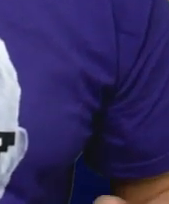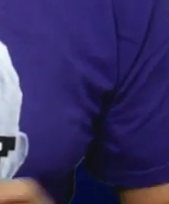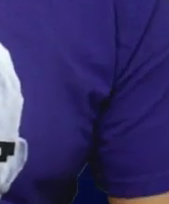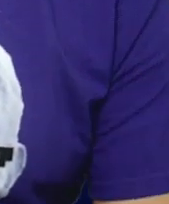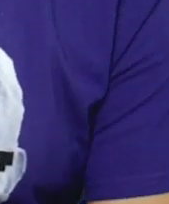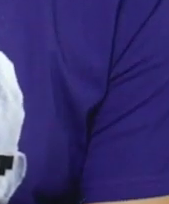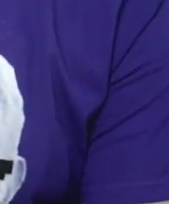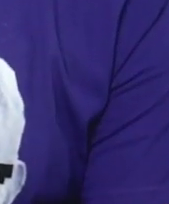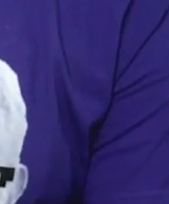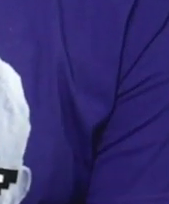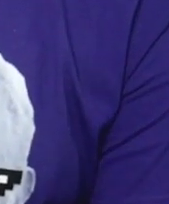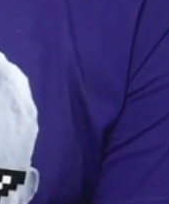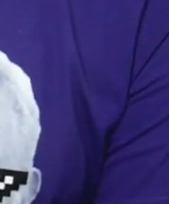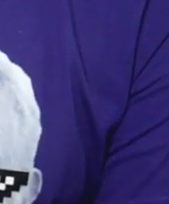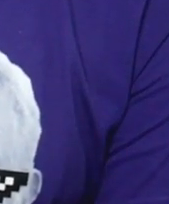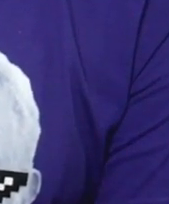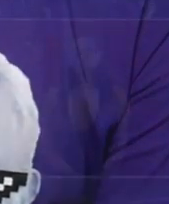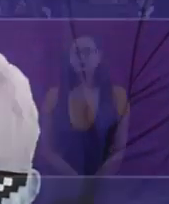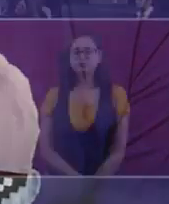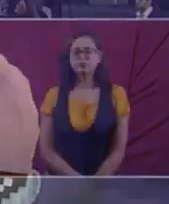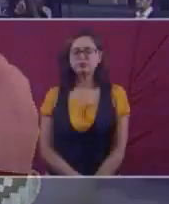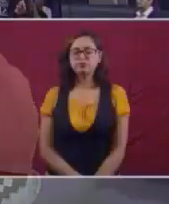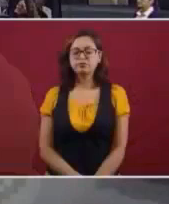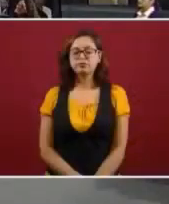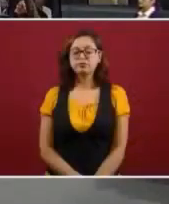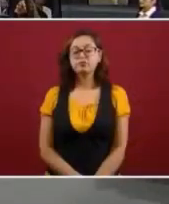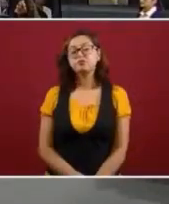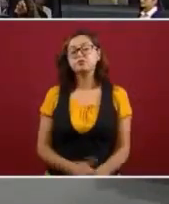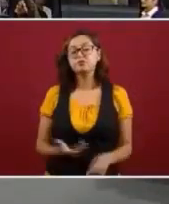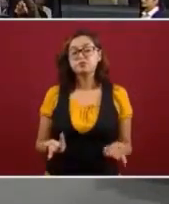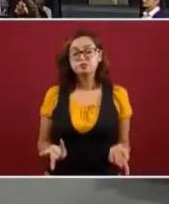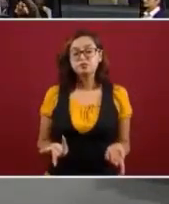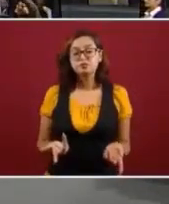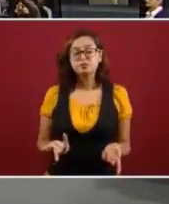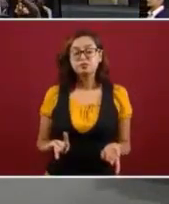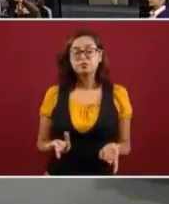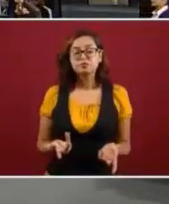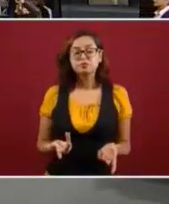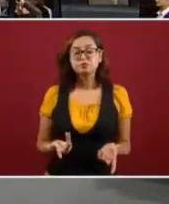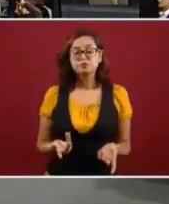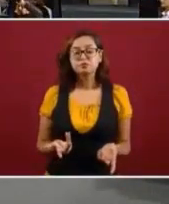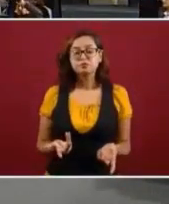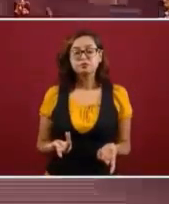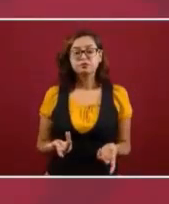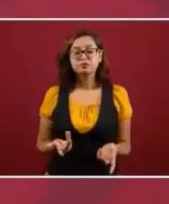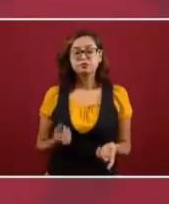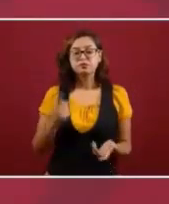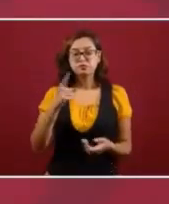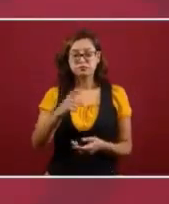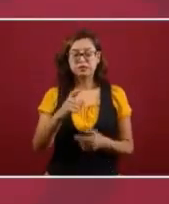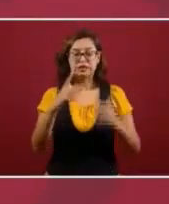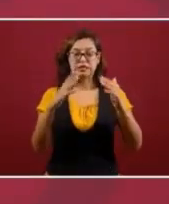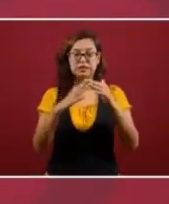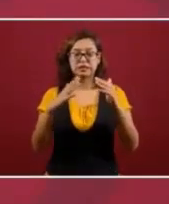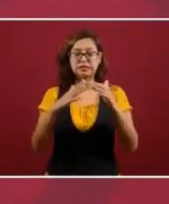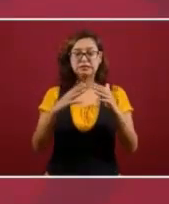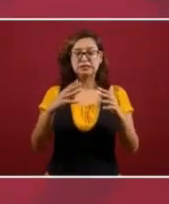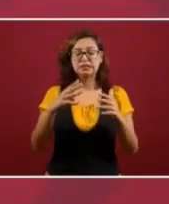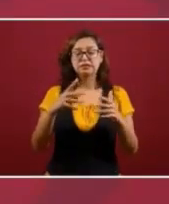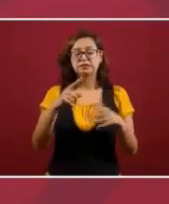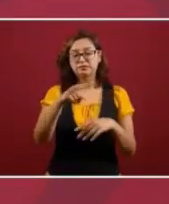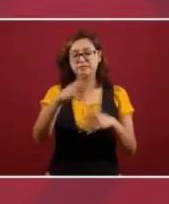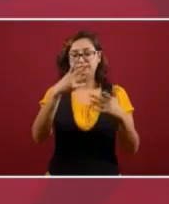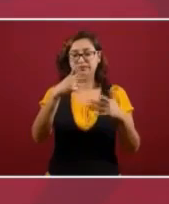ver a López Obrador en la mañanera qué dice sobre el tema. Pues que hubo un asalto, no precisamente en la Casa de Moneda,